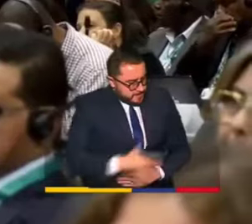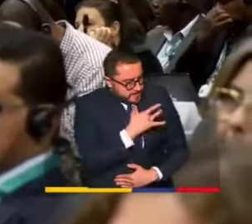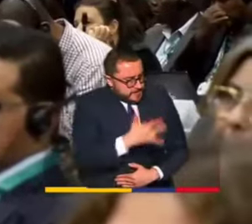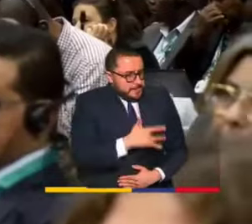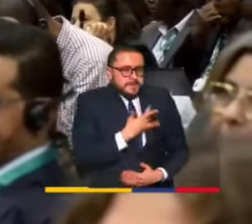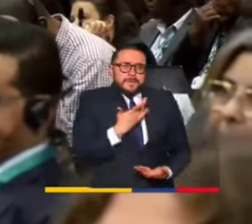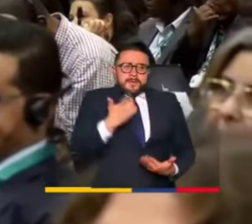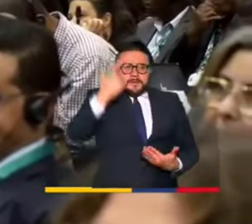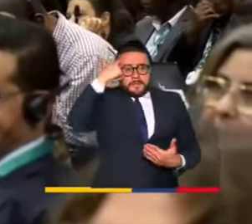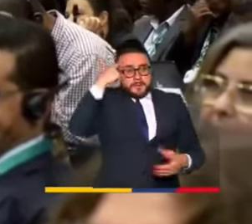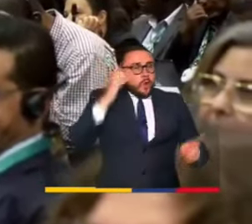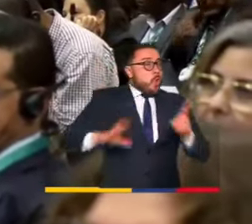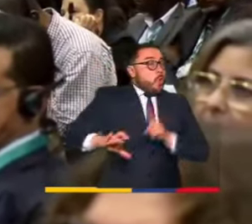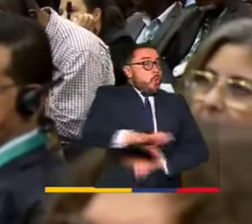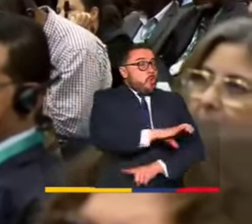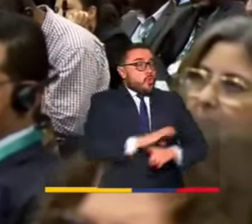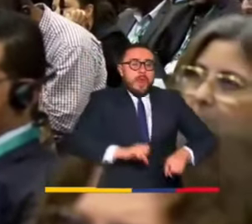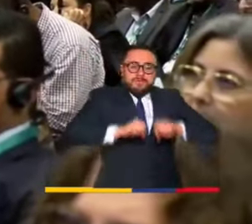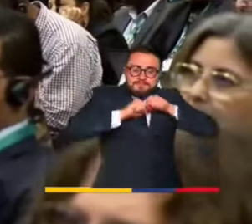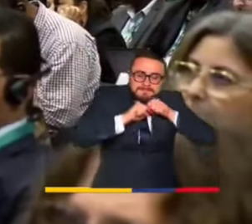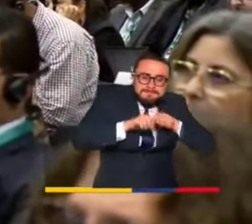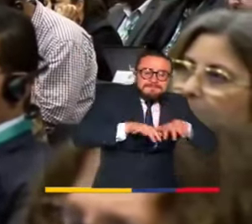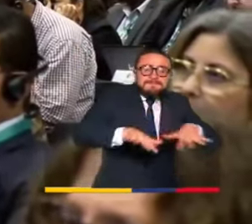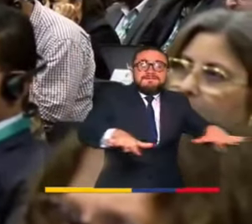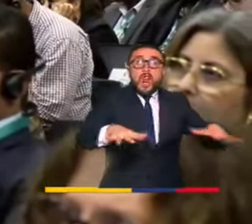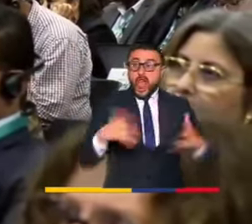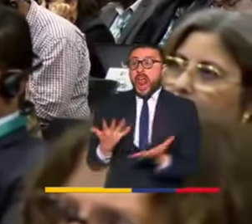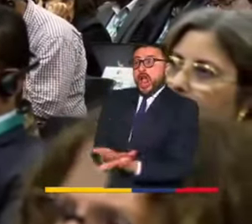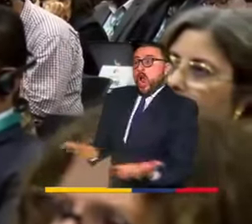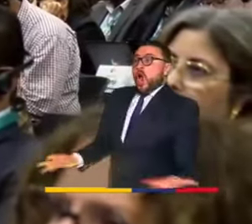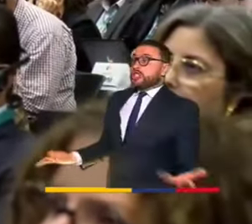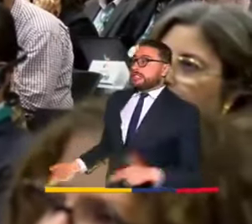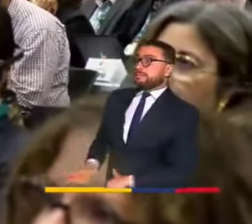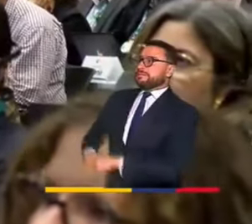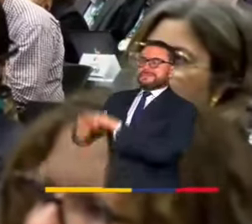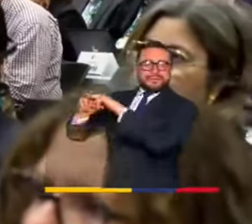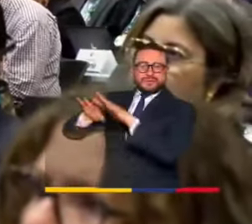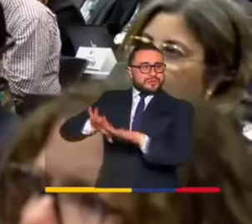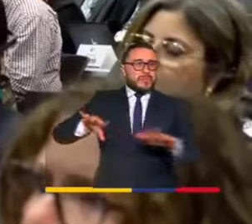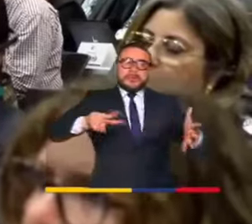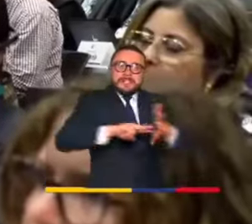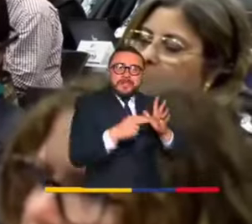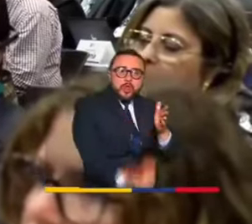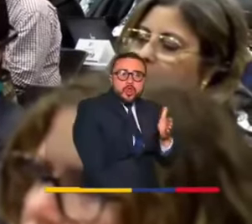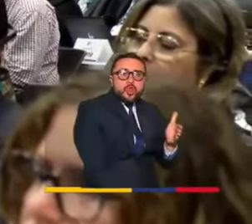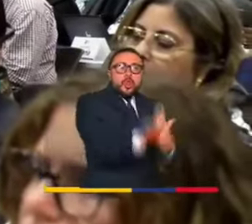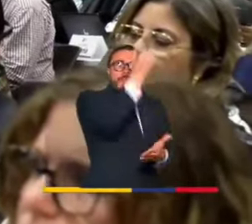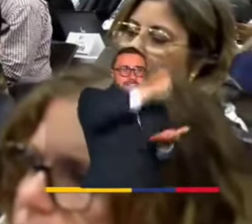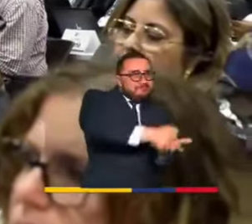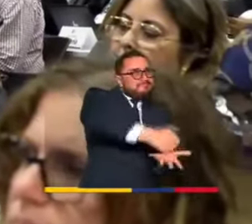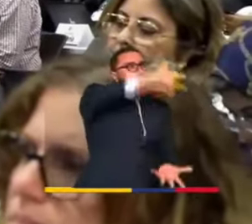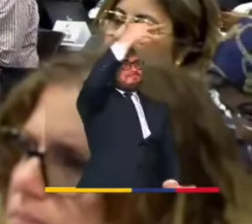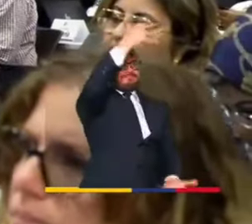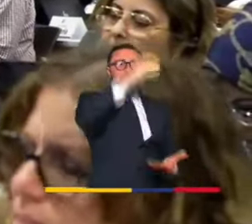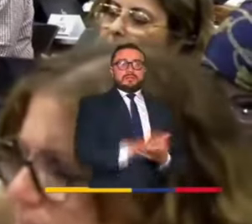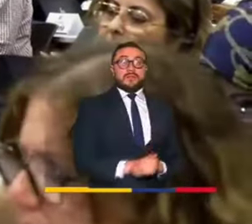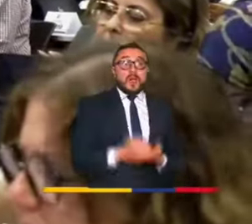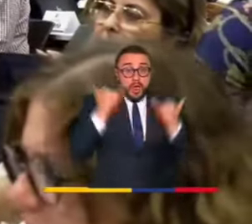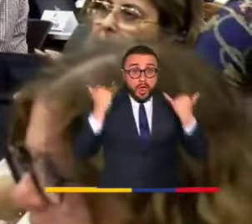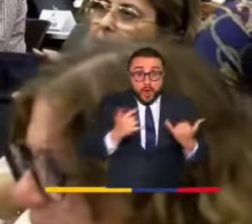acumulación de la cultura que de las cosas. En este movimiento rápido de la